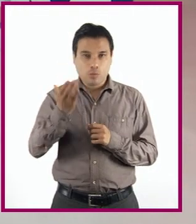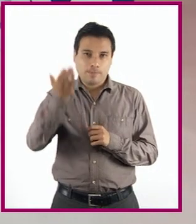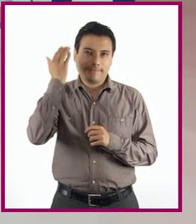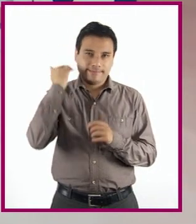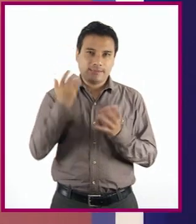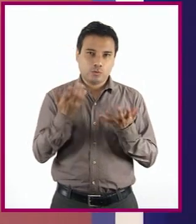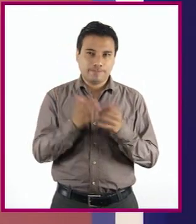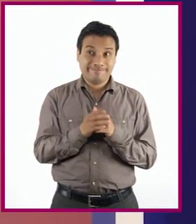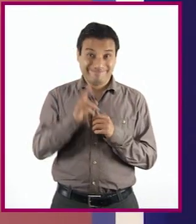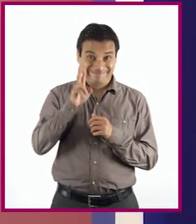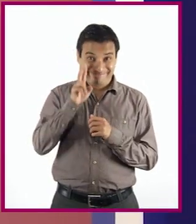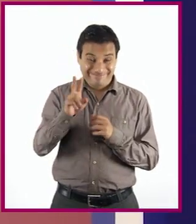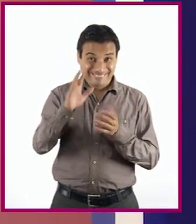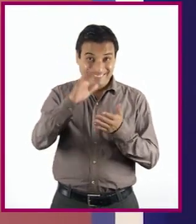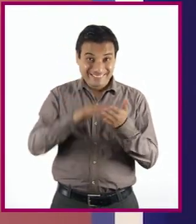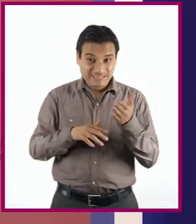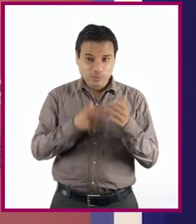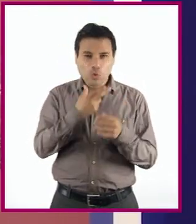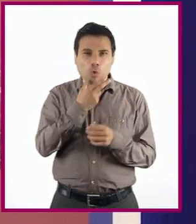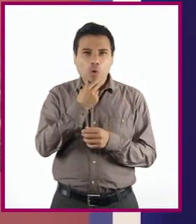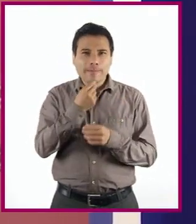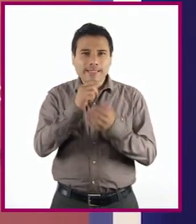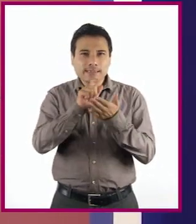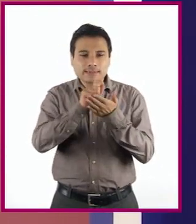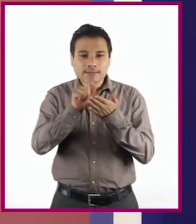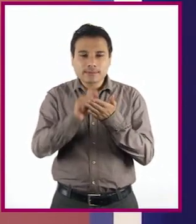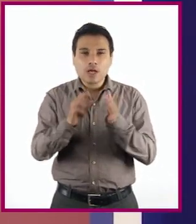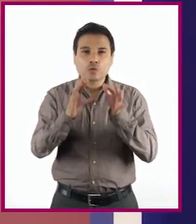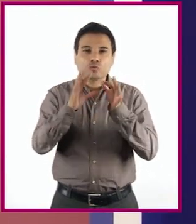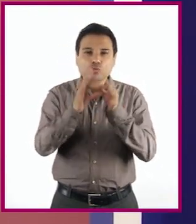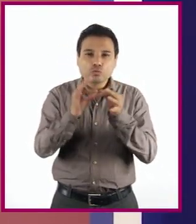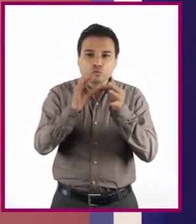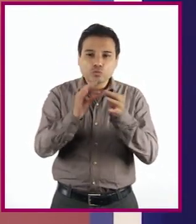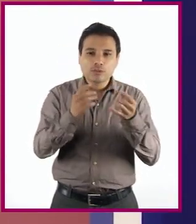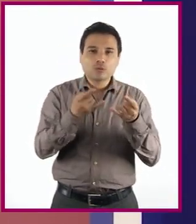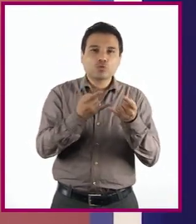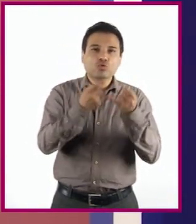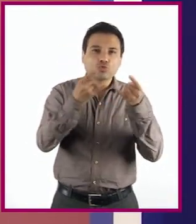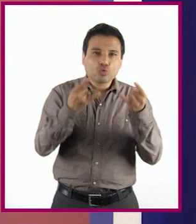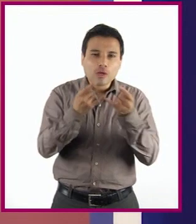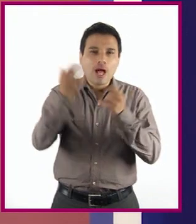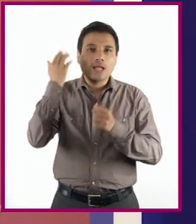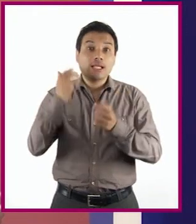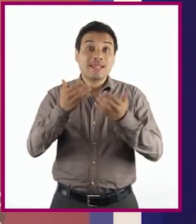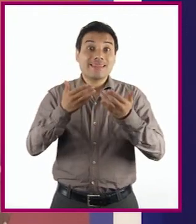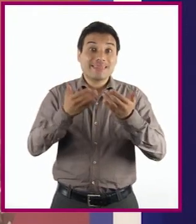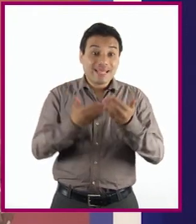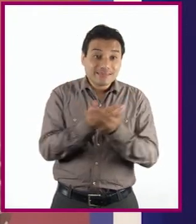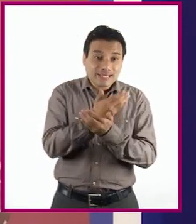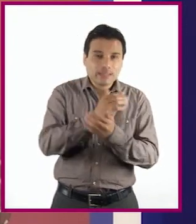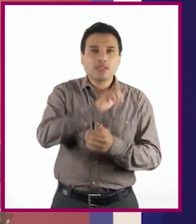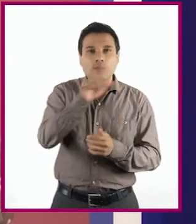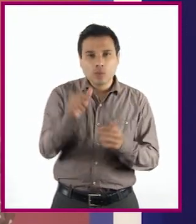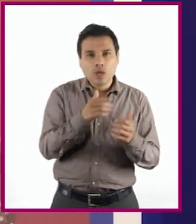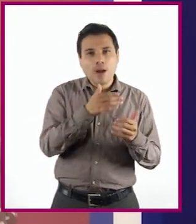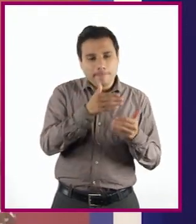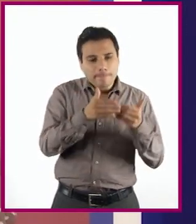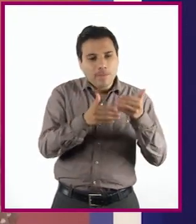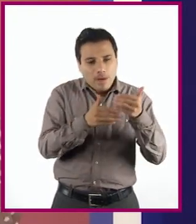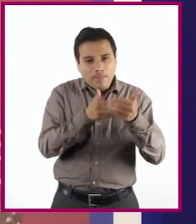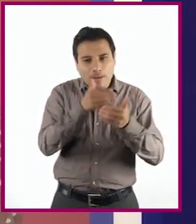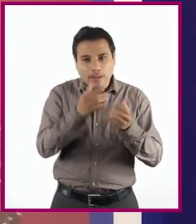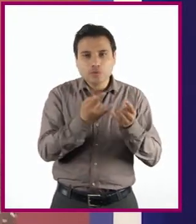notaron en la lectura, el autor comienza a narrar desde su nacimiento y así iba contando algunos